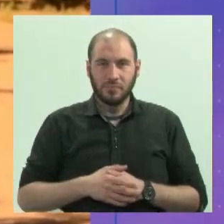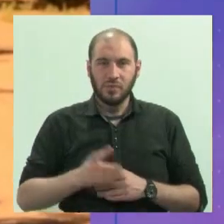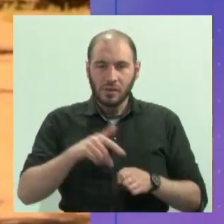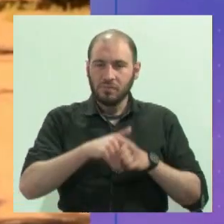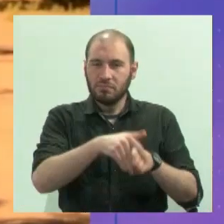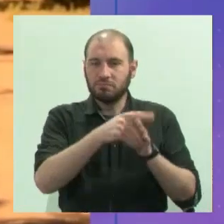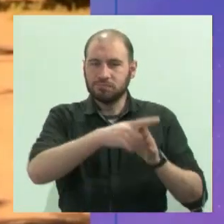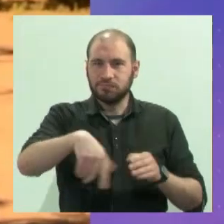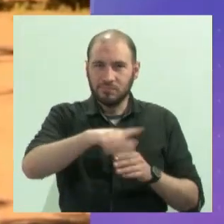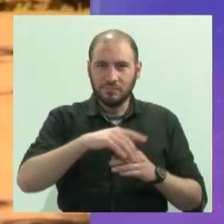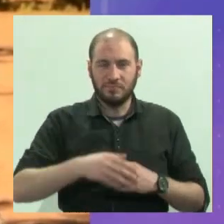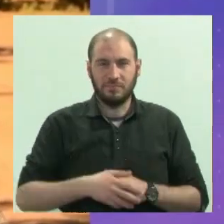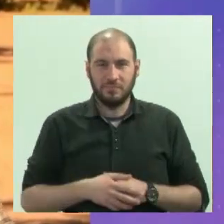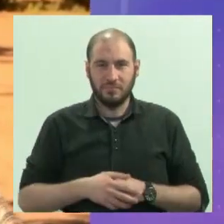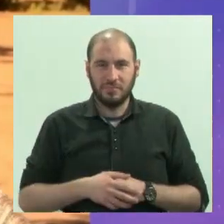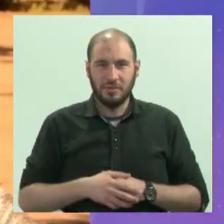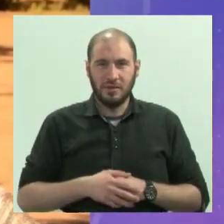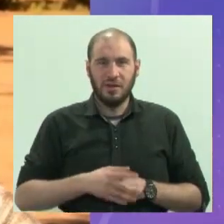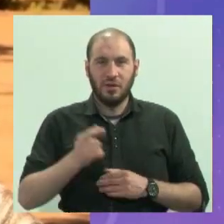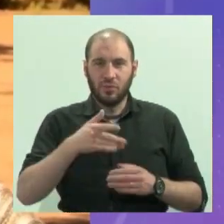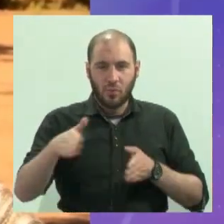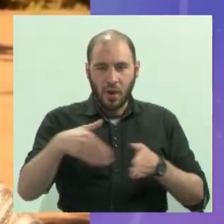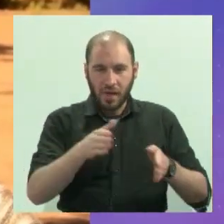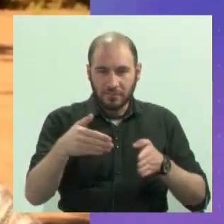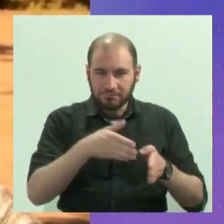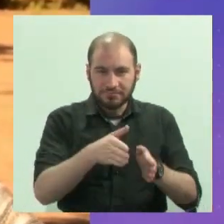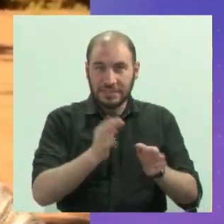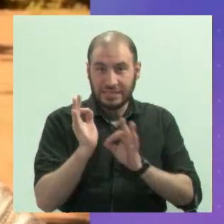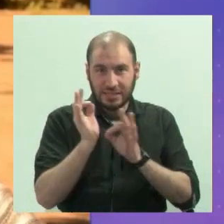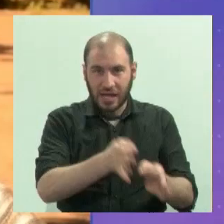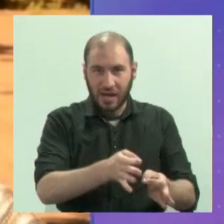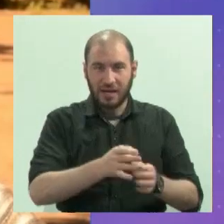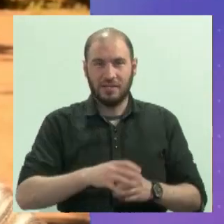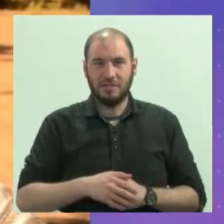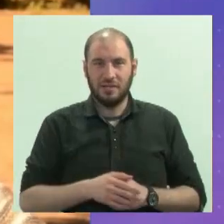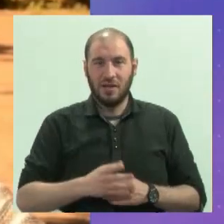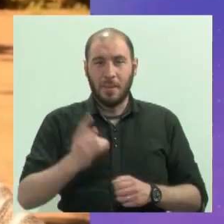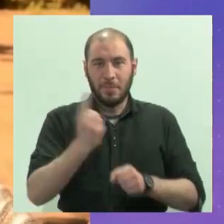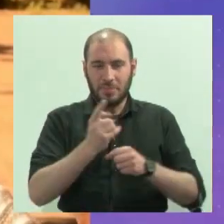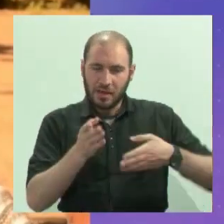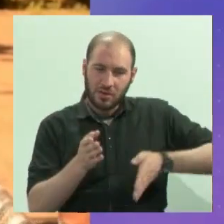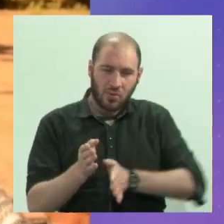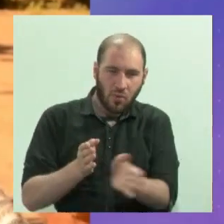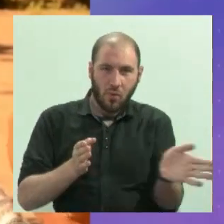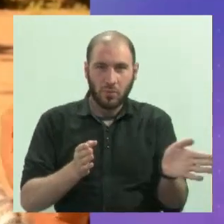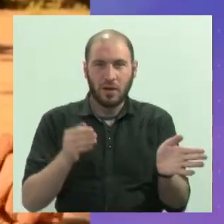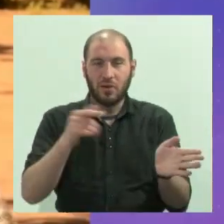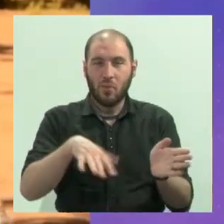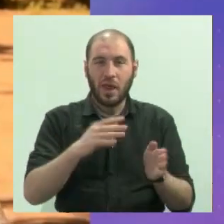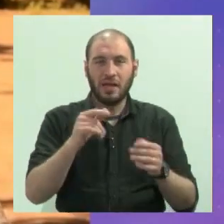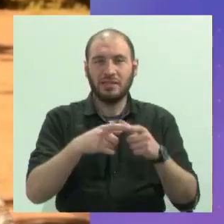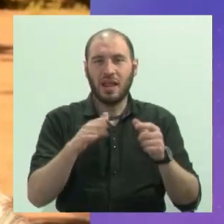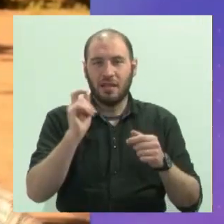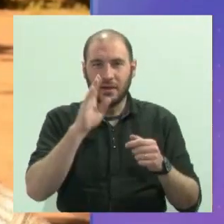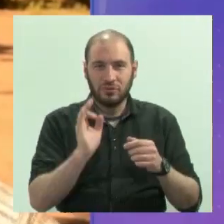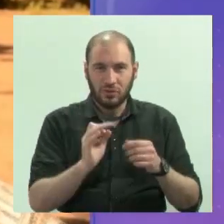caballo y de a pie también. Usted se va por esa senda y al llegar a la primera curva que entra a San Alberto,